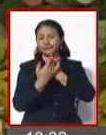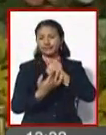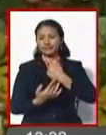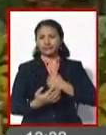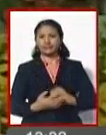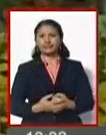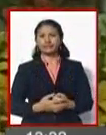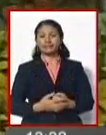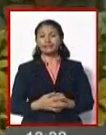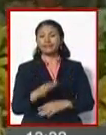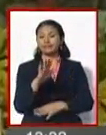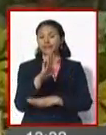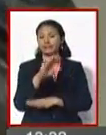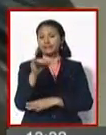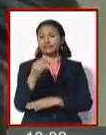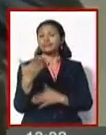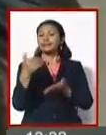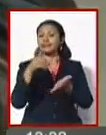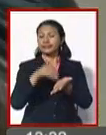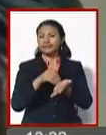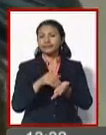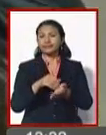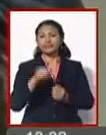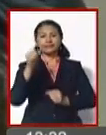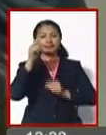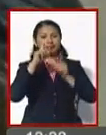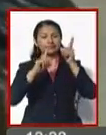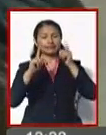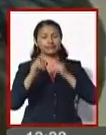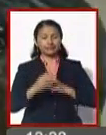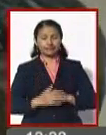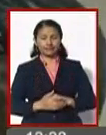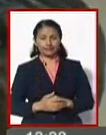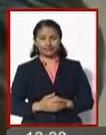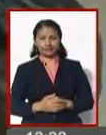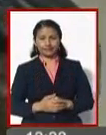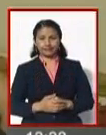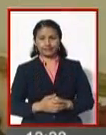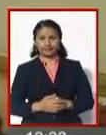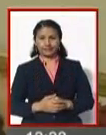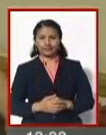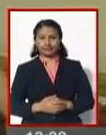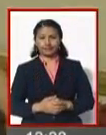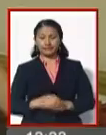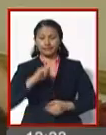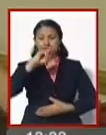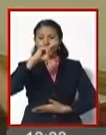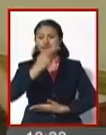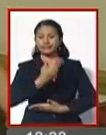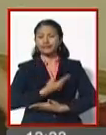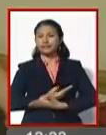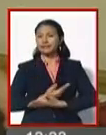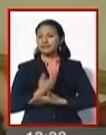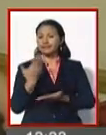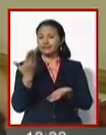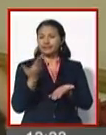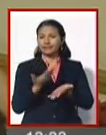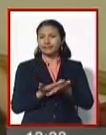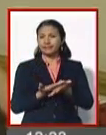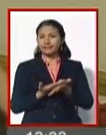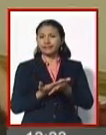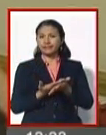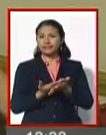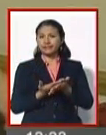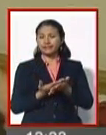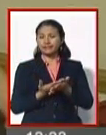sangre. Y la tarde de este jueves habría vuelto a manifestarse, esta vez ante una feligres. Mis nietos que regresaban de